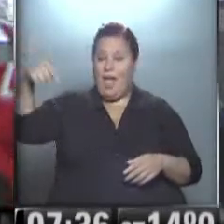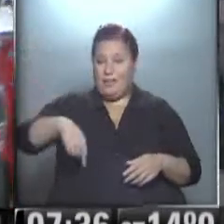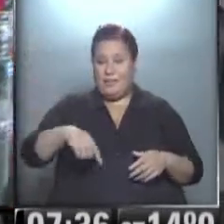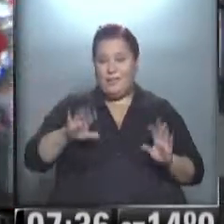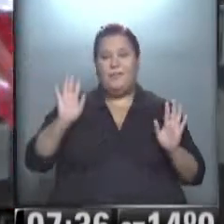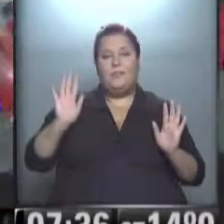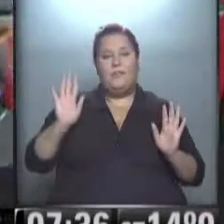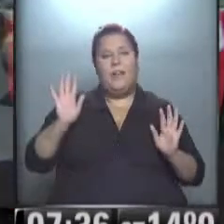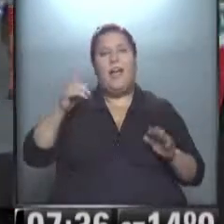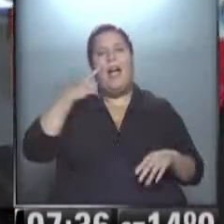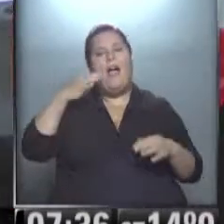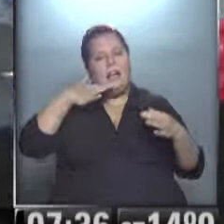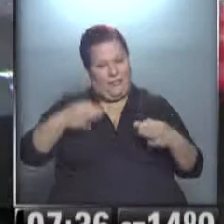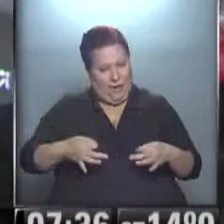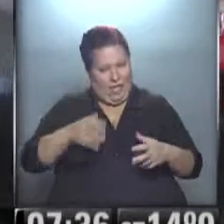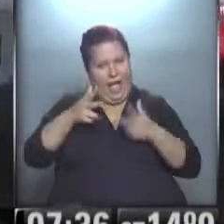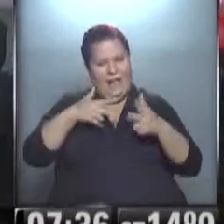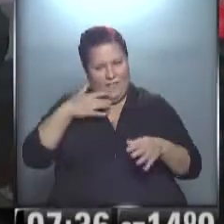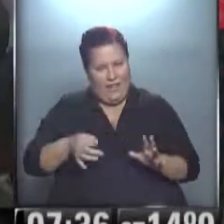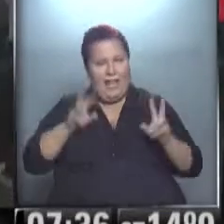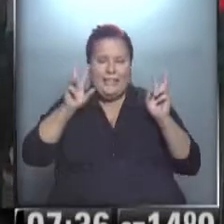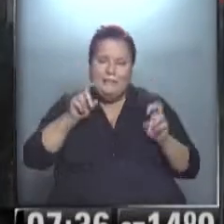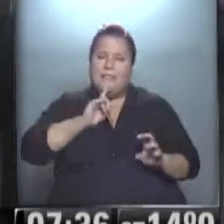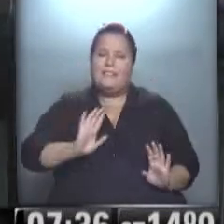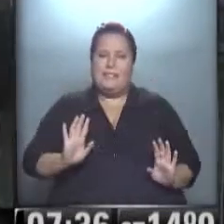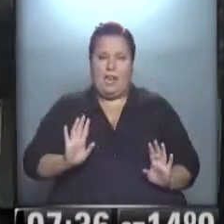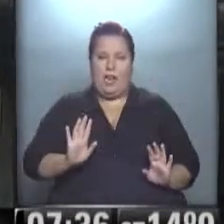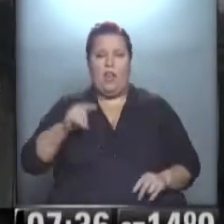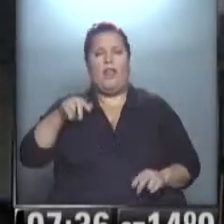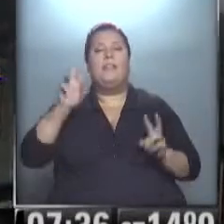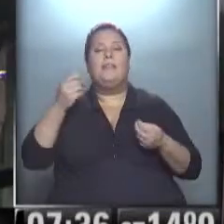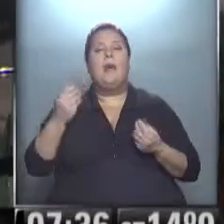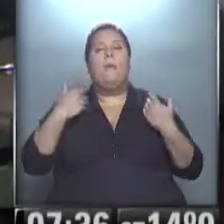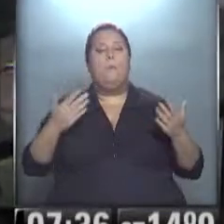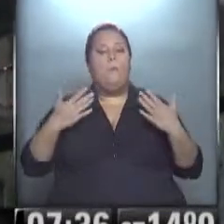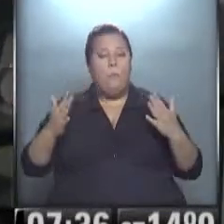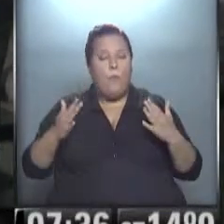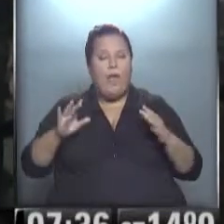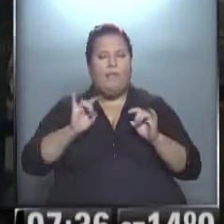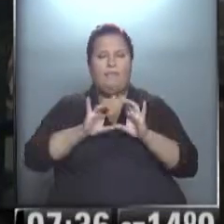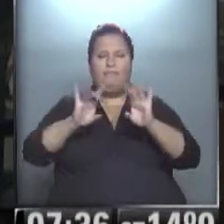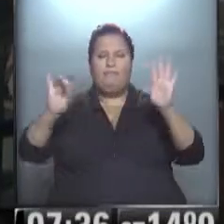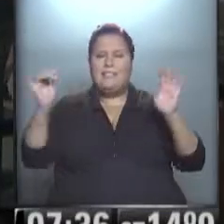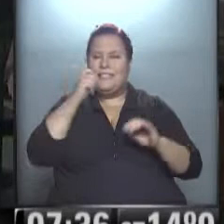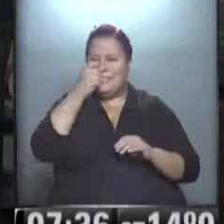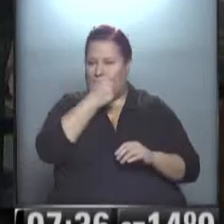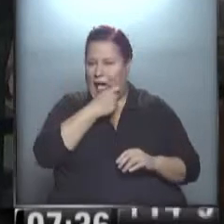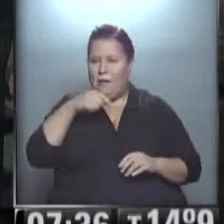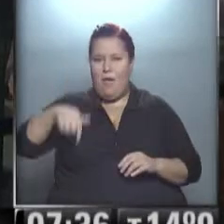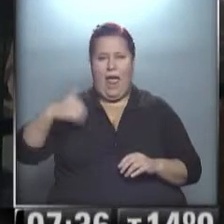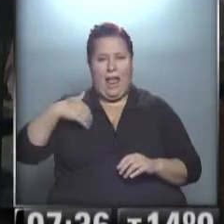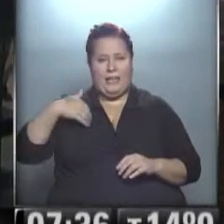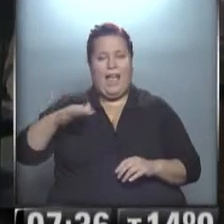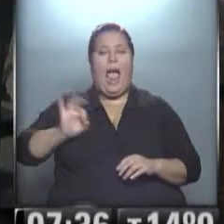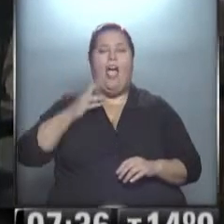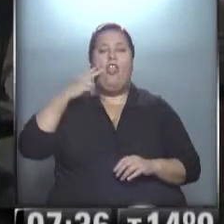no vamos por no ser yo porque el tema es serio en realidad totalmente involucra justamente a la posibilidad de que un brote de sarampión llegue a la argentina desde